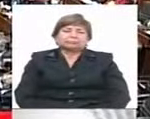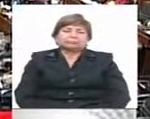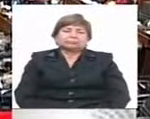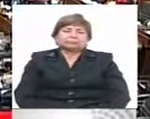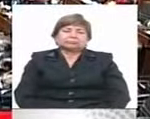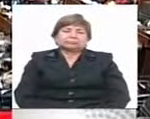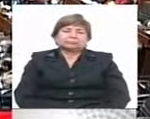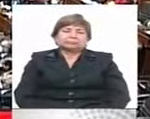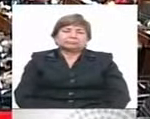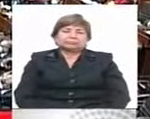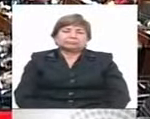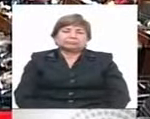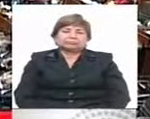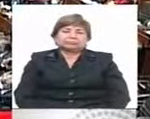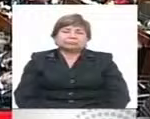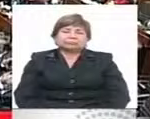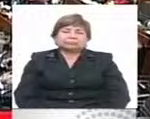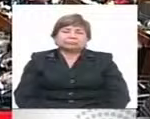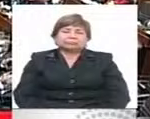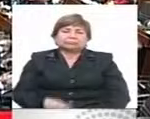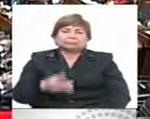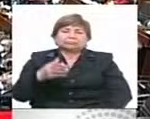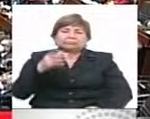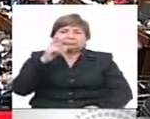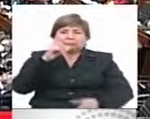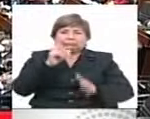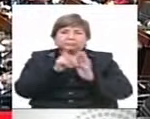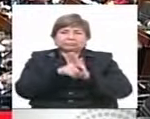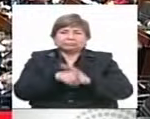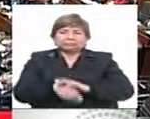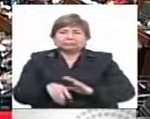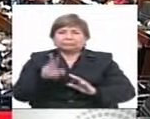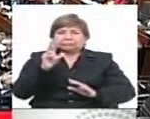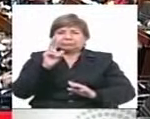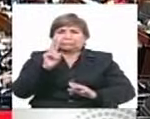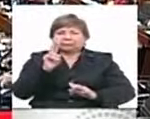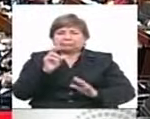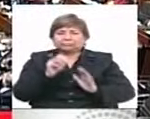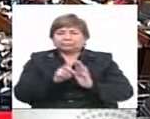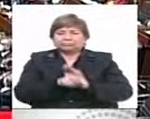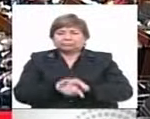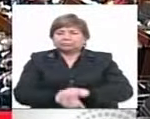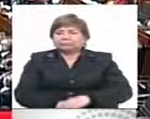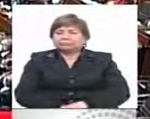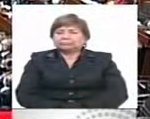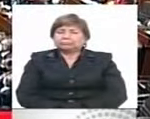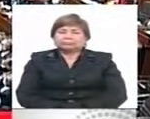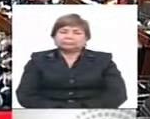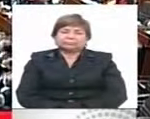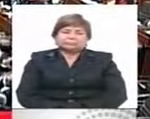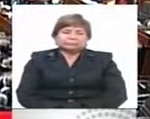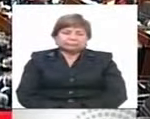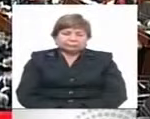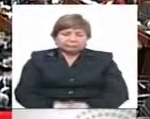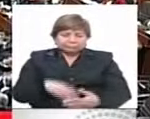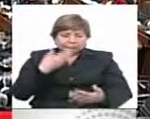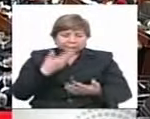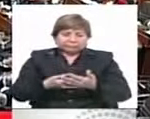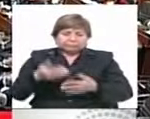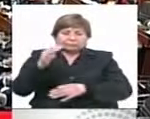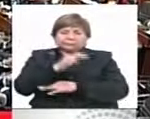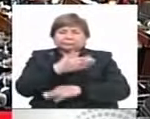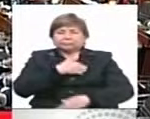la palabra la congresista Elizabeth Medina por el espacio de 1 minuto 20 segundos. Gracias. Buenas tardes,